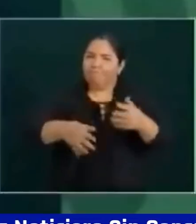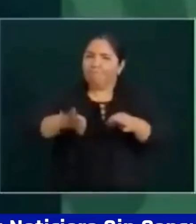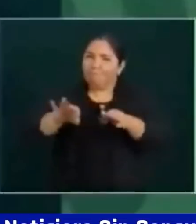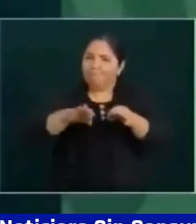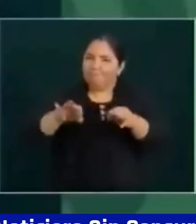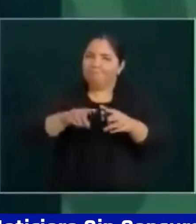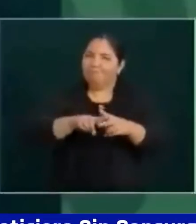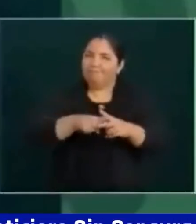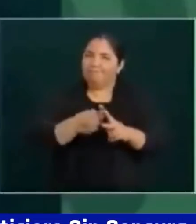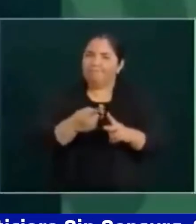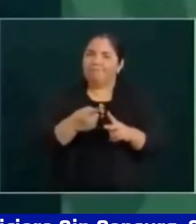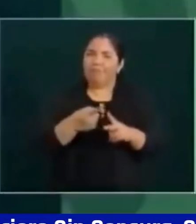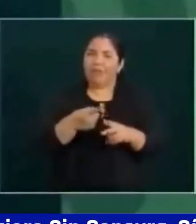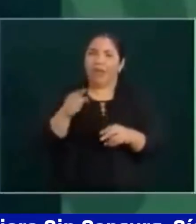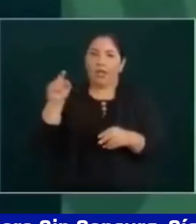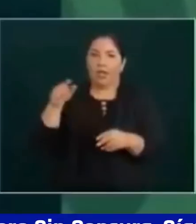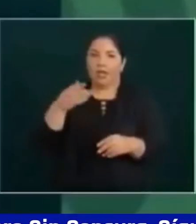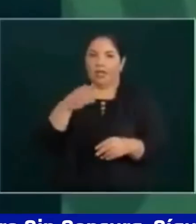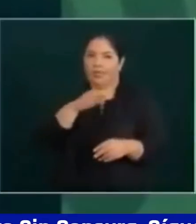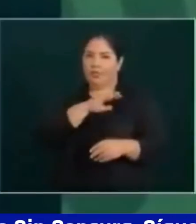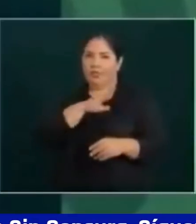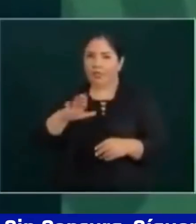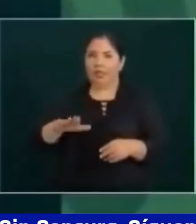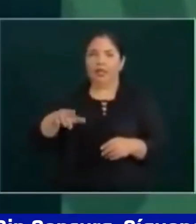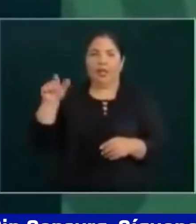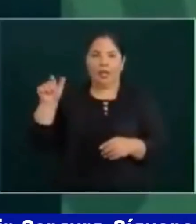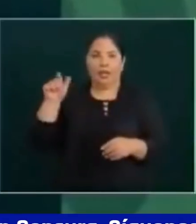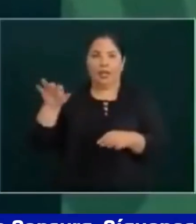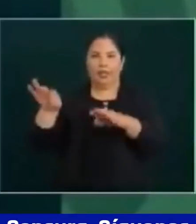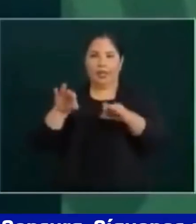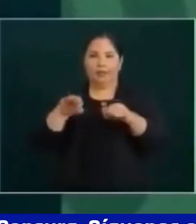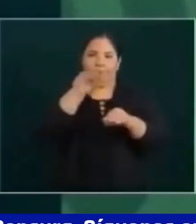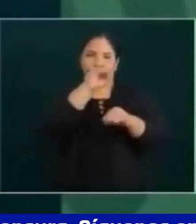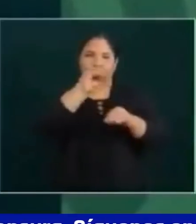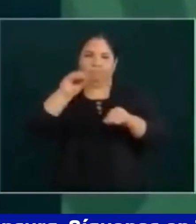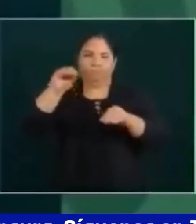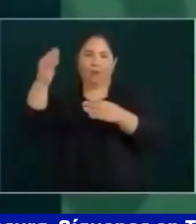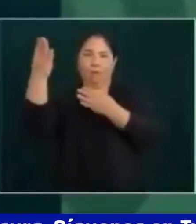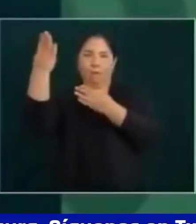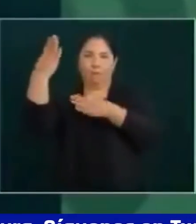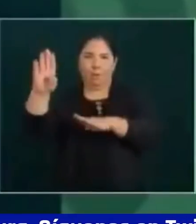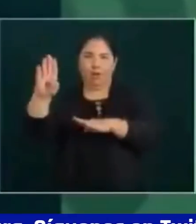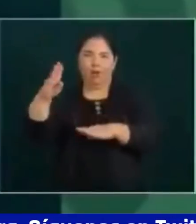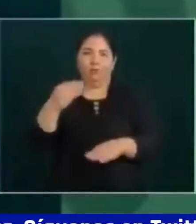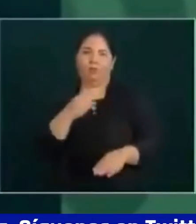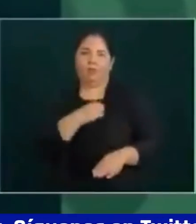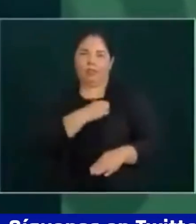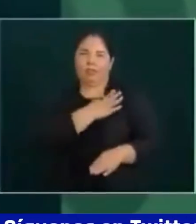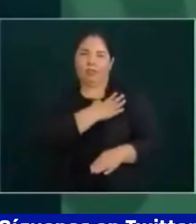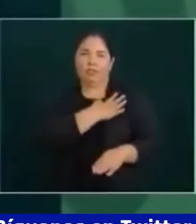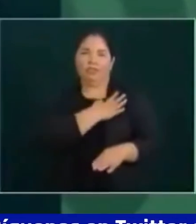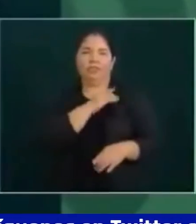general habló de más de 40 sucursales del Banco del Bienestar para Sinaloa,